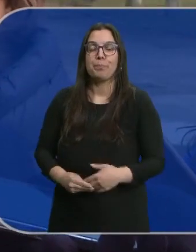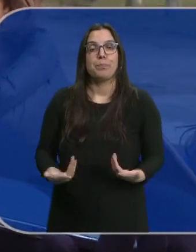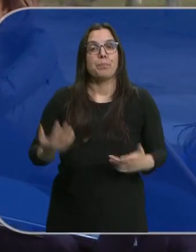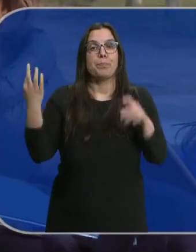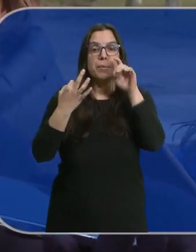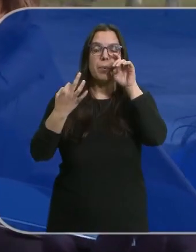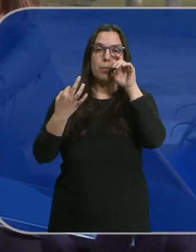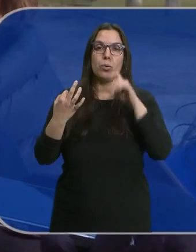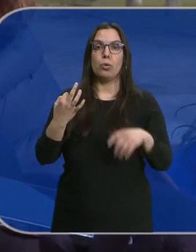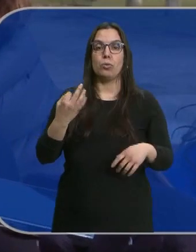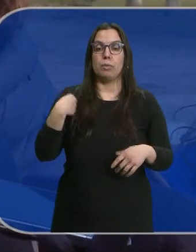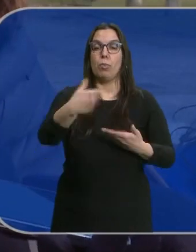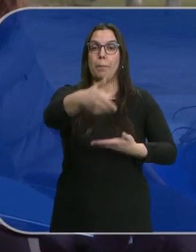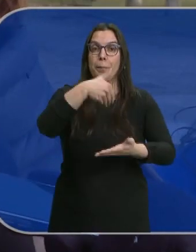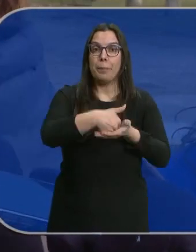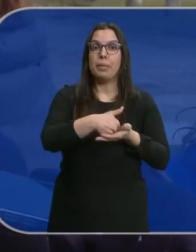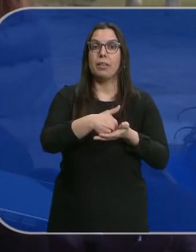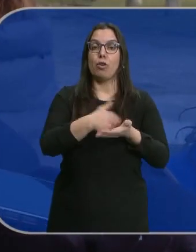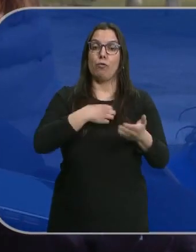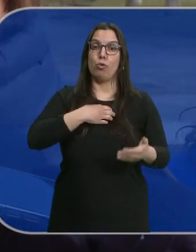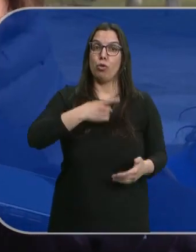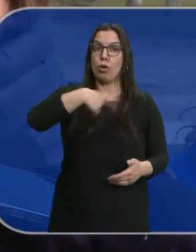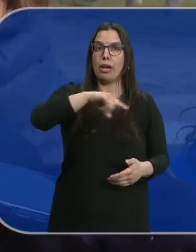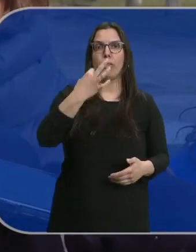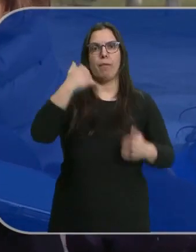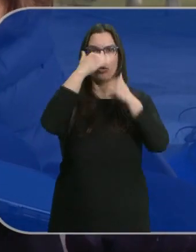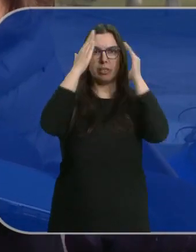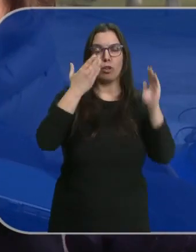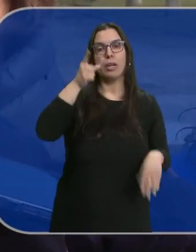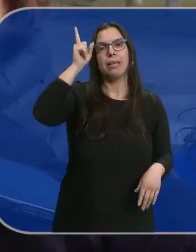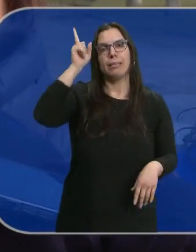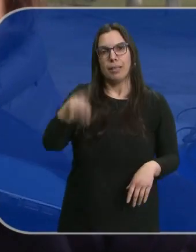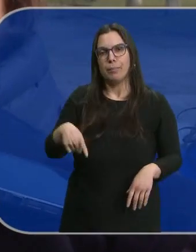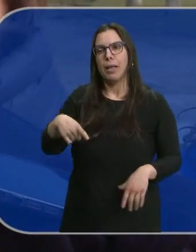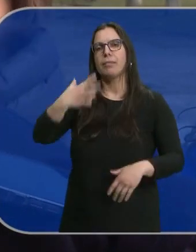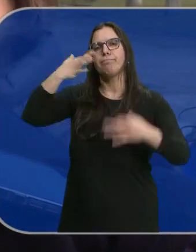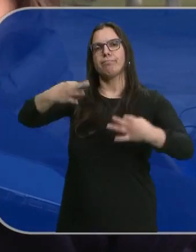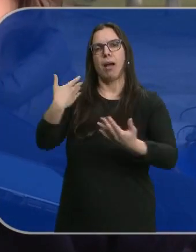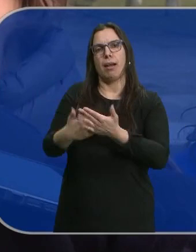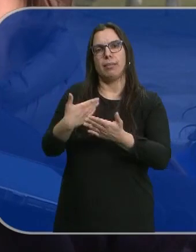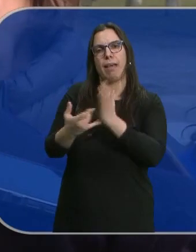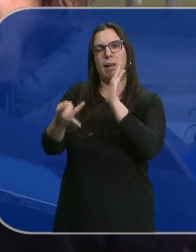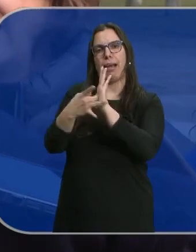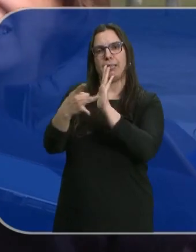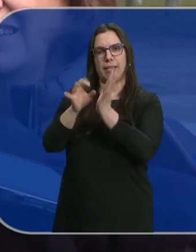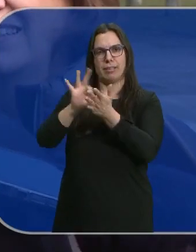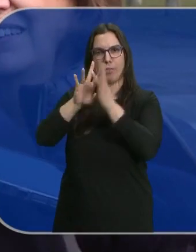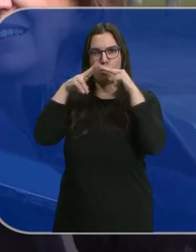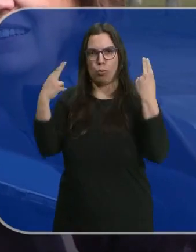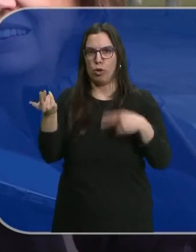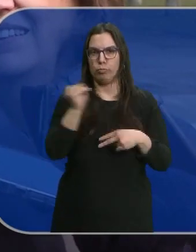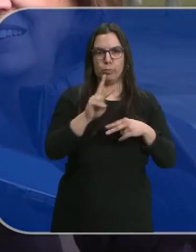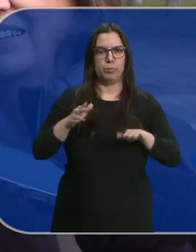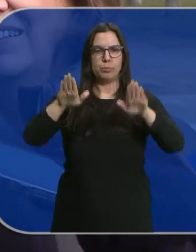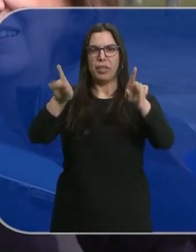Tenemos que atender la petición de los empleados públicos, pero también tenemos que garantizar la calidad de los servicios públicos. Da